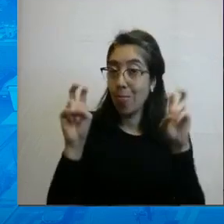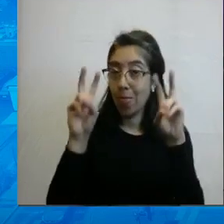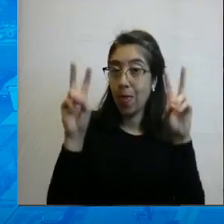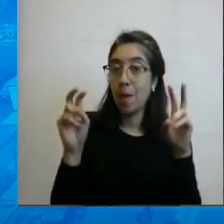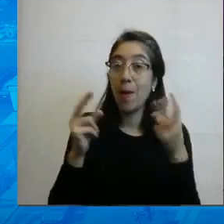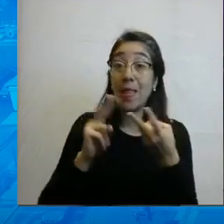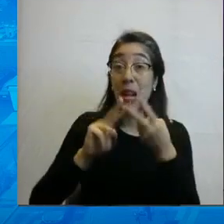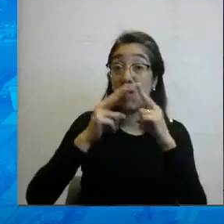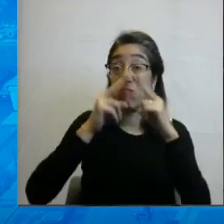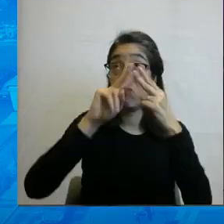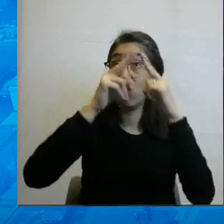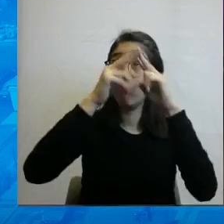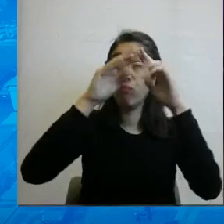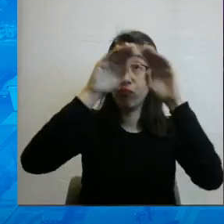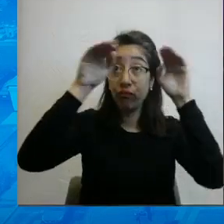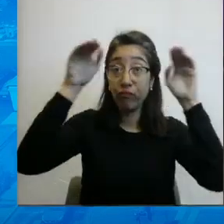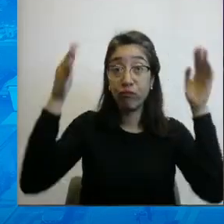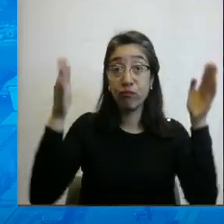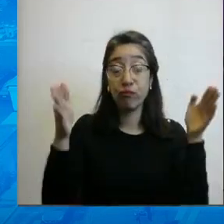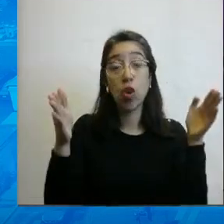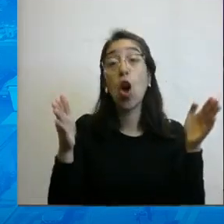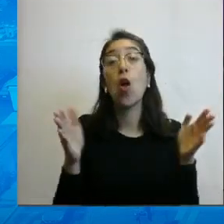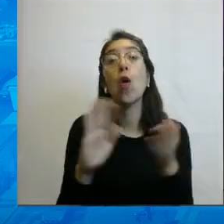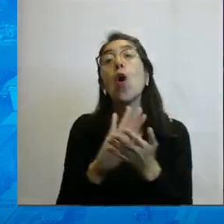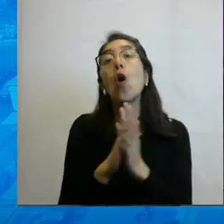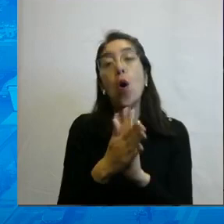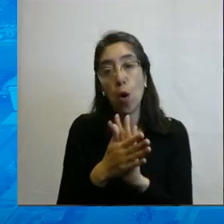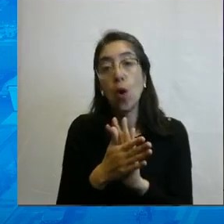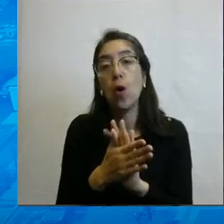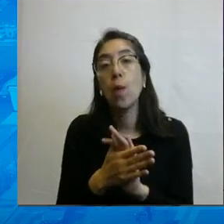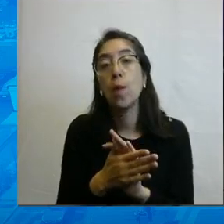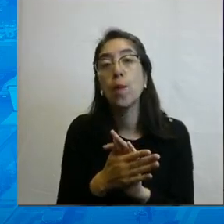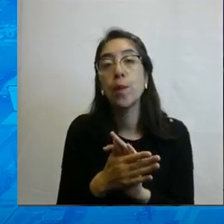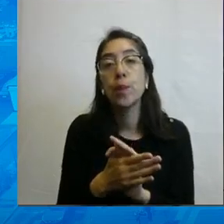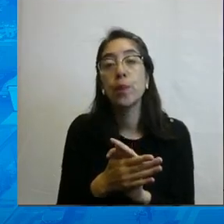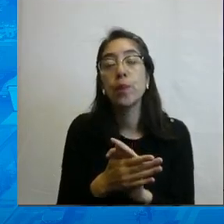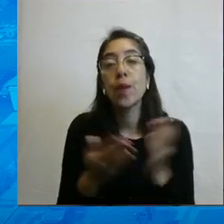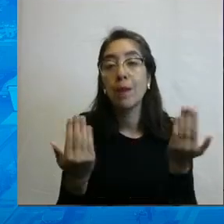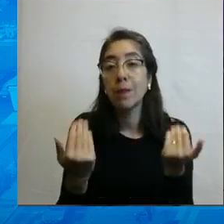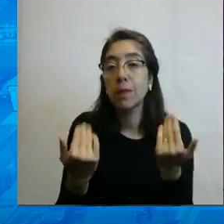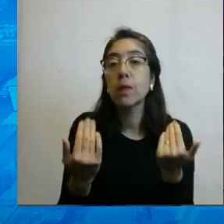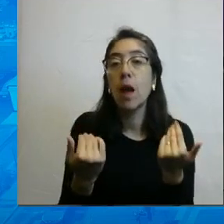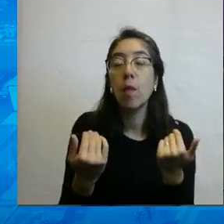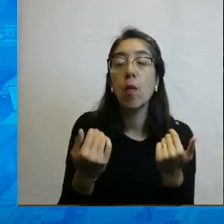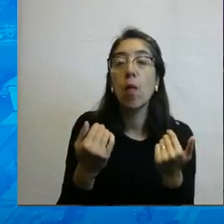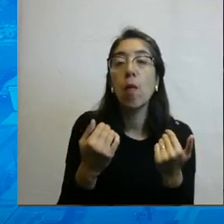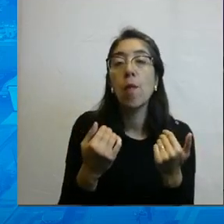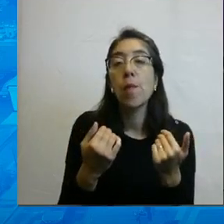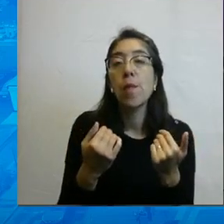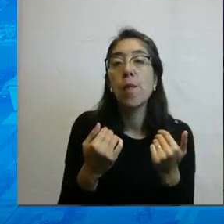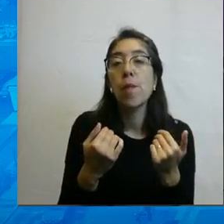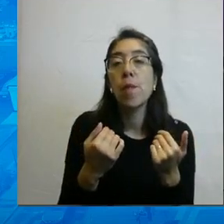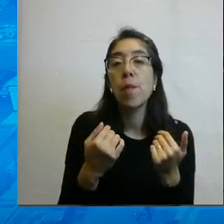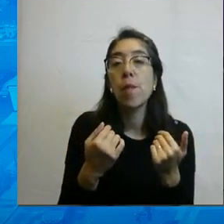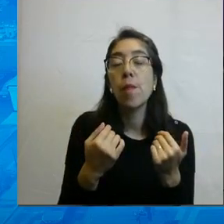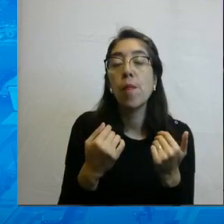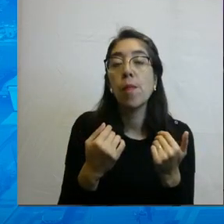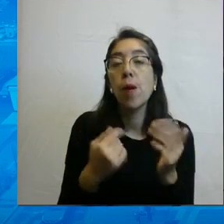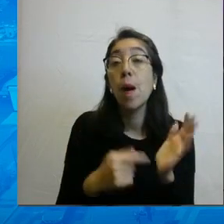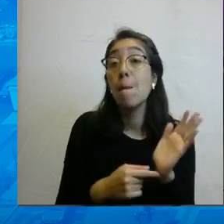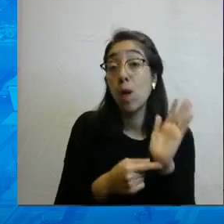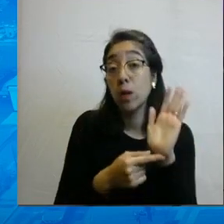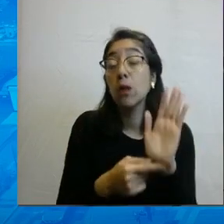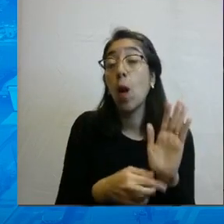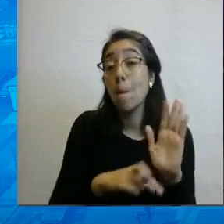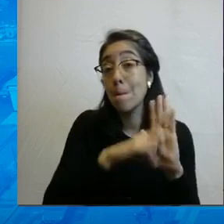tratando de regularizar, señor presidente. Y ya que lo mencionó, una vez que tengamos un proyecto inicial de trabajo que vamos a